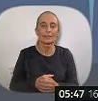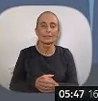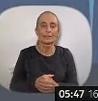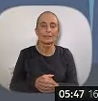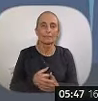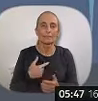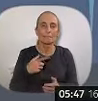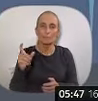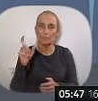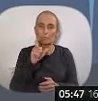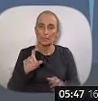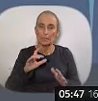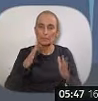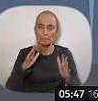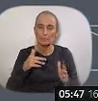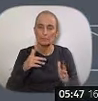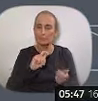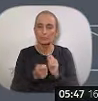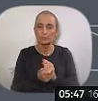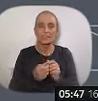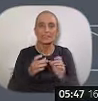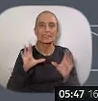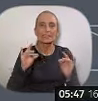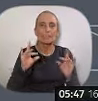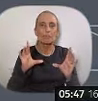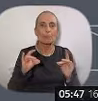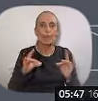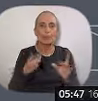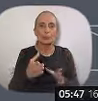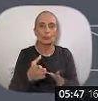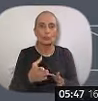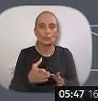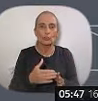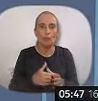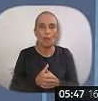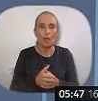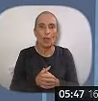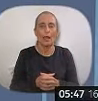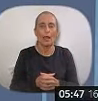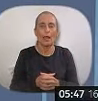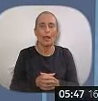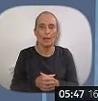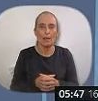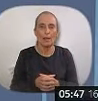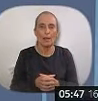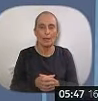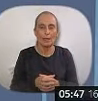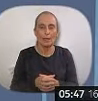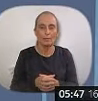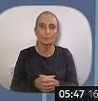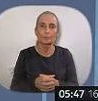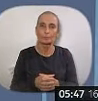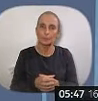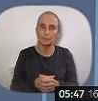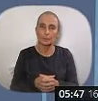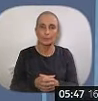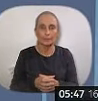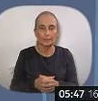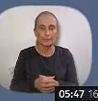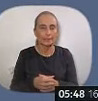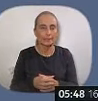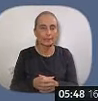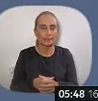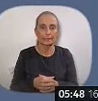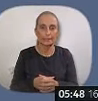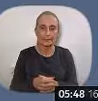Reemplazó su atomizador de pelaje con cemento líquido. ¿Por qué no te mueves? Bueno, dos pueden jugar al